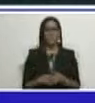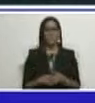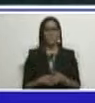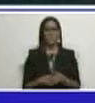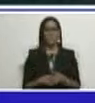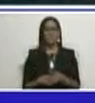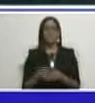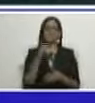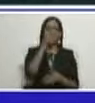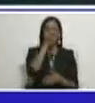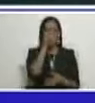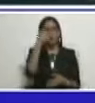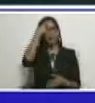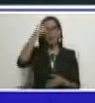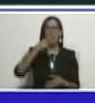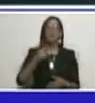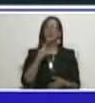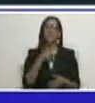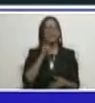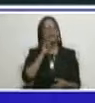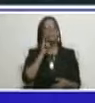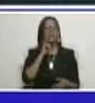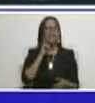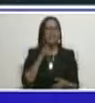se burlan del pueblo y dicen que es mentira.